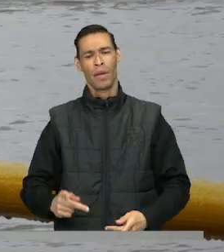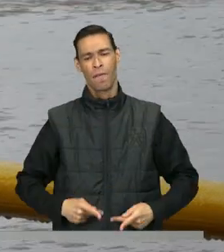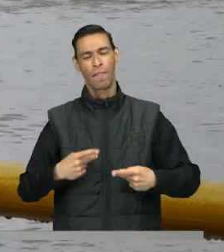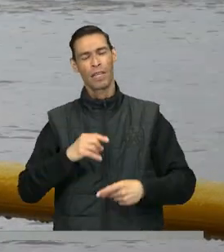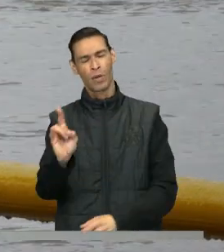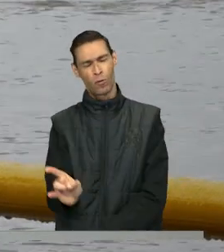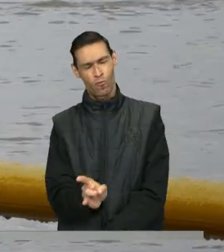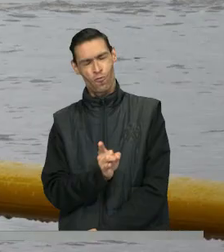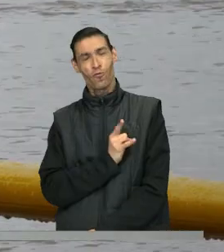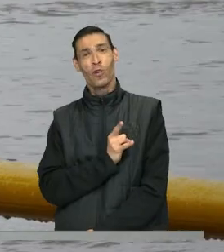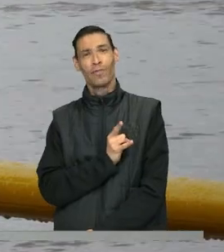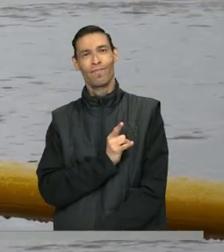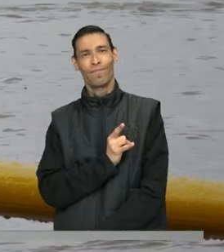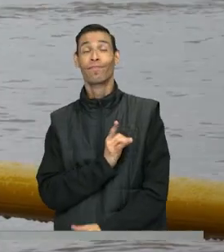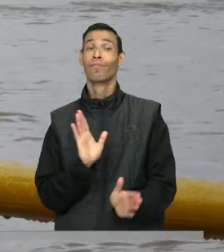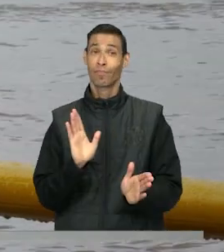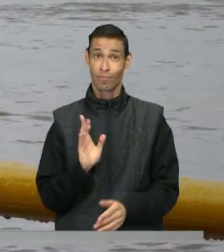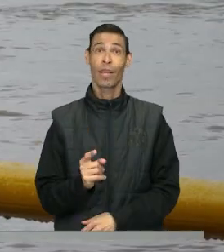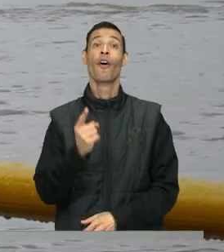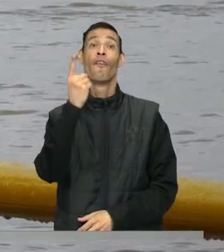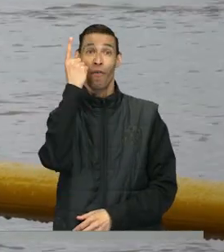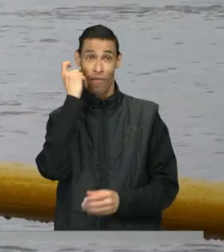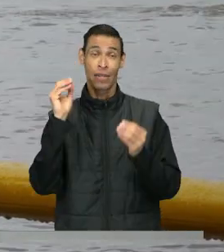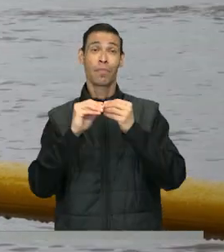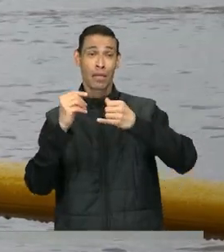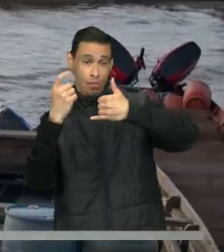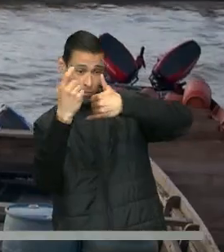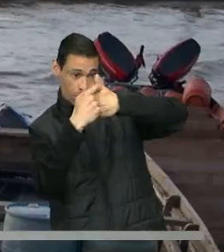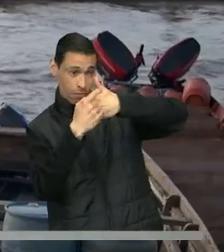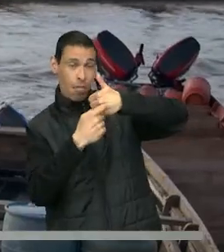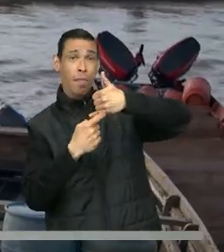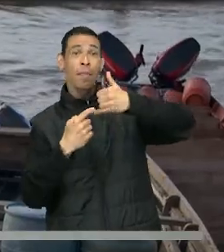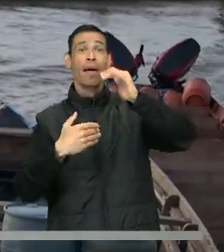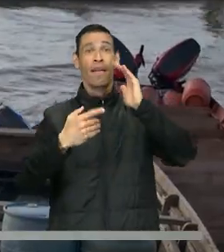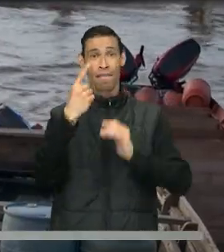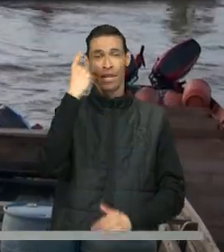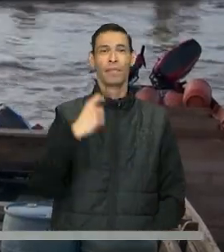vidas. Pero aún falta mucho territorio por recorrer.